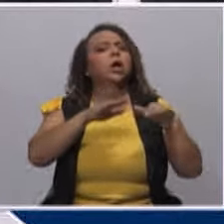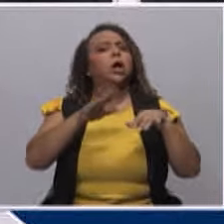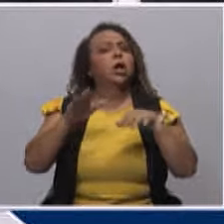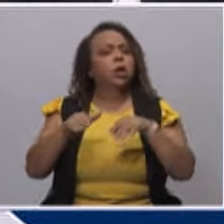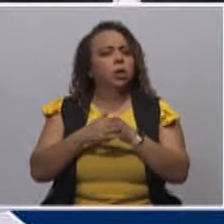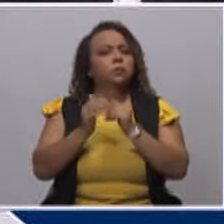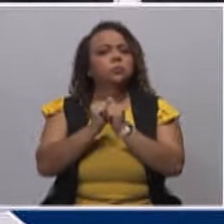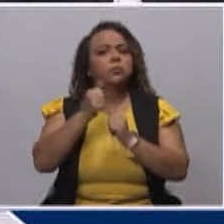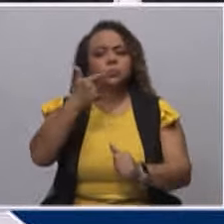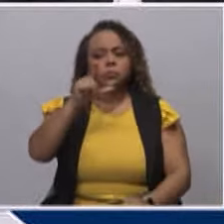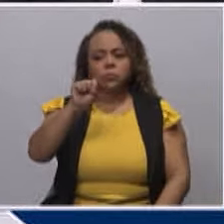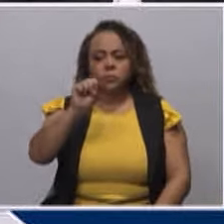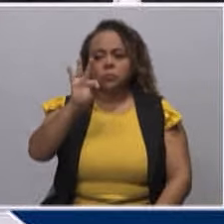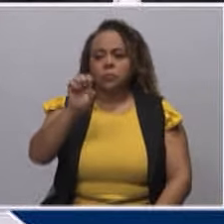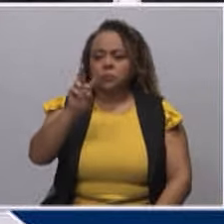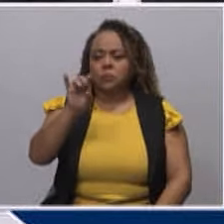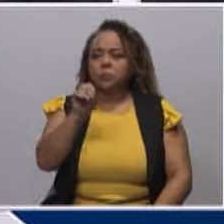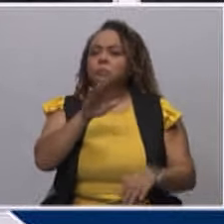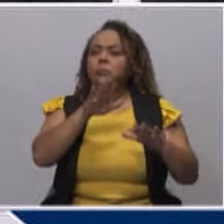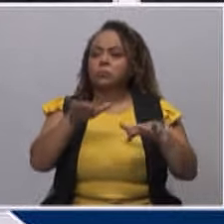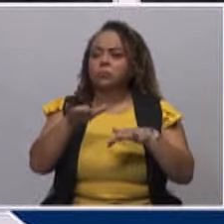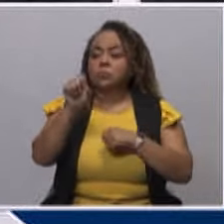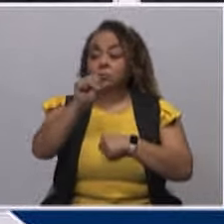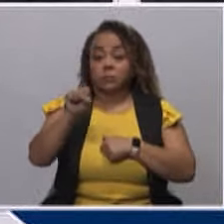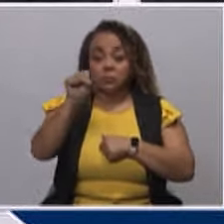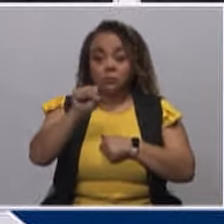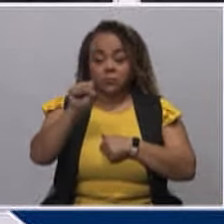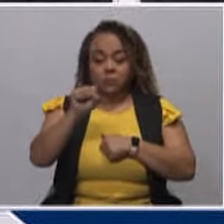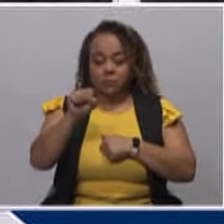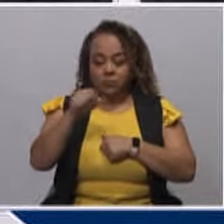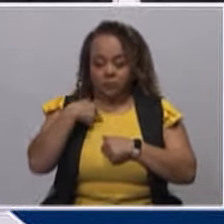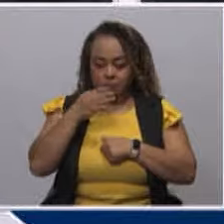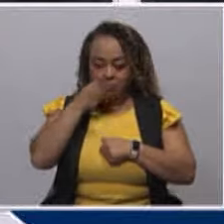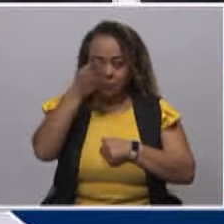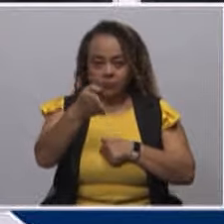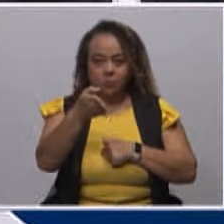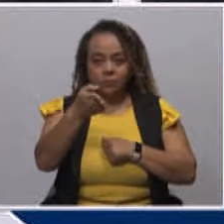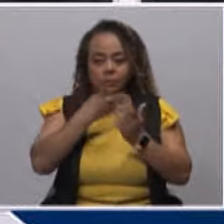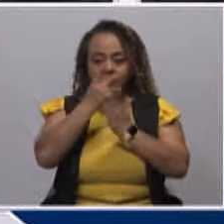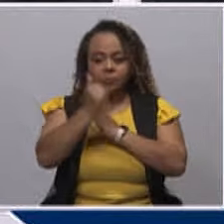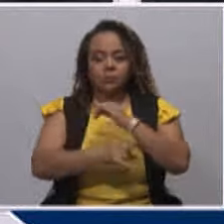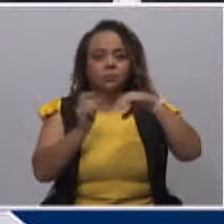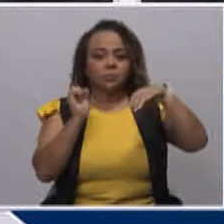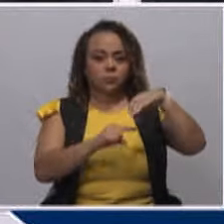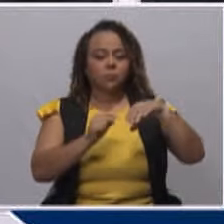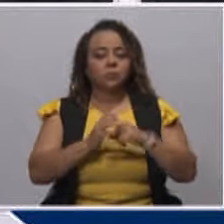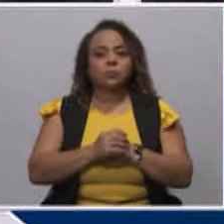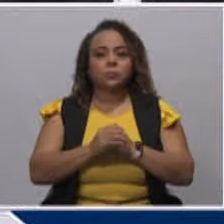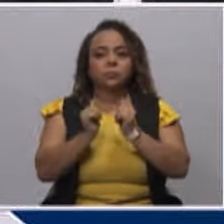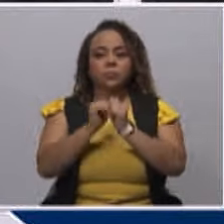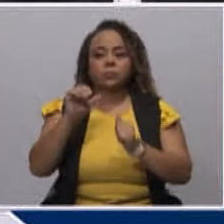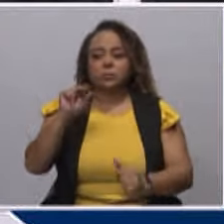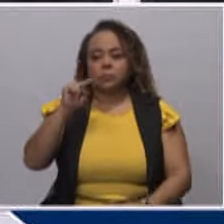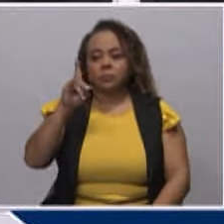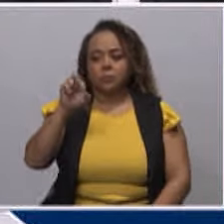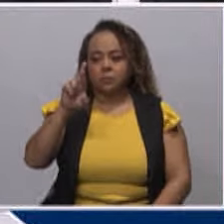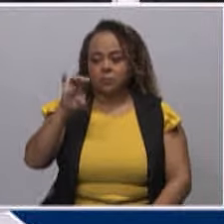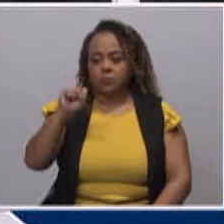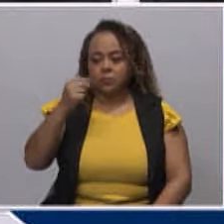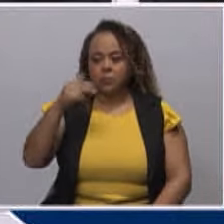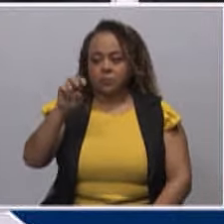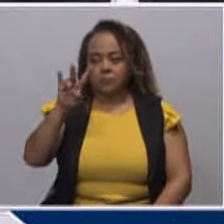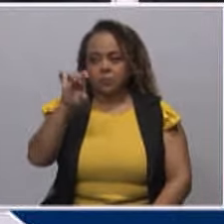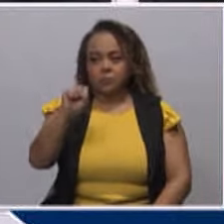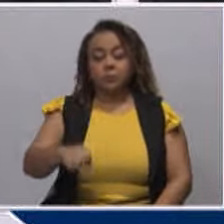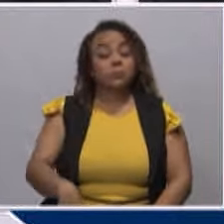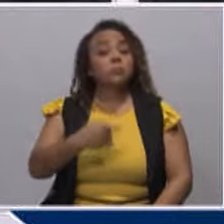con Don Gustavo ha andado muy tranquilo Incluso el sábado que estuve ahí en en el proyecto gol junto con Andrés Chávez